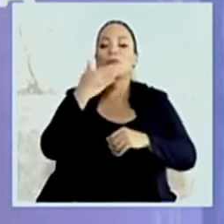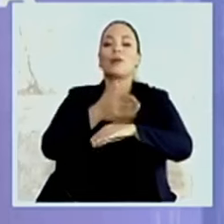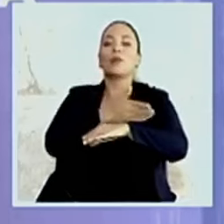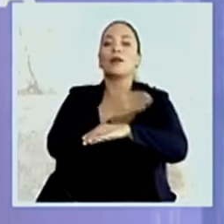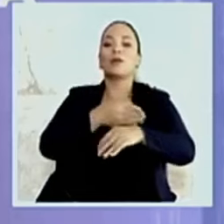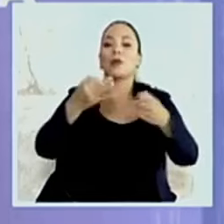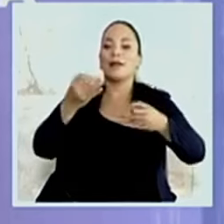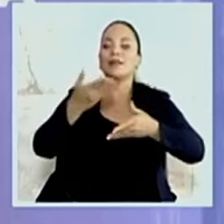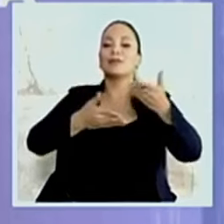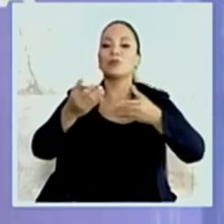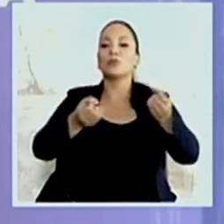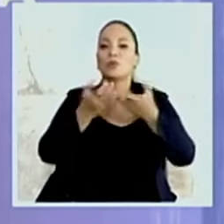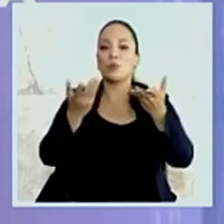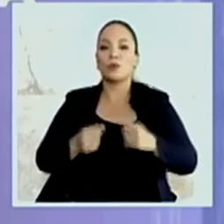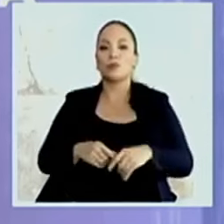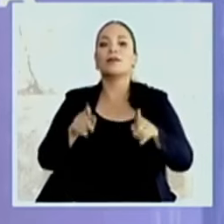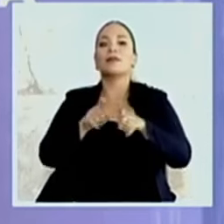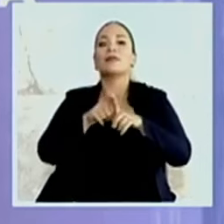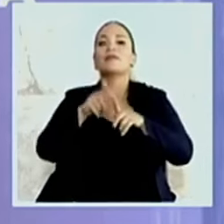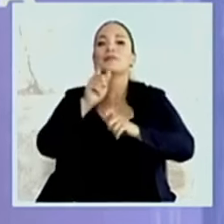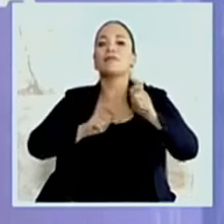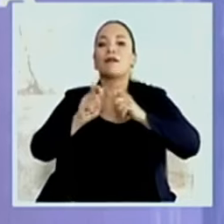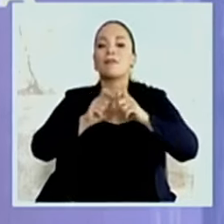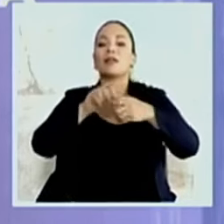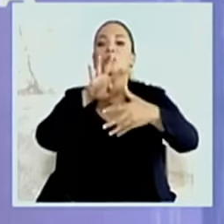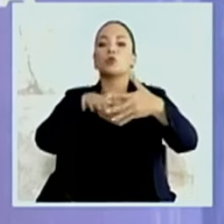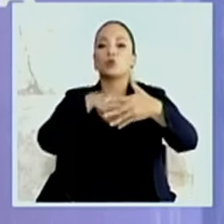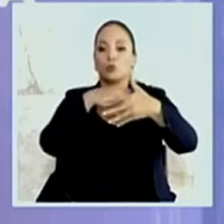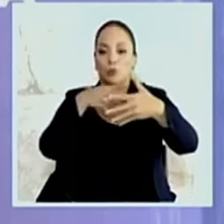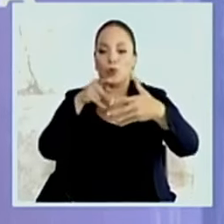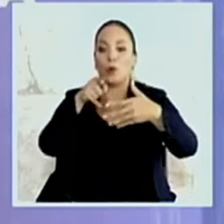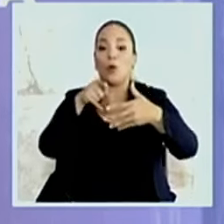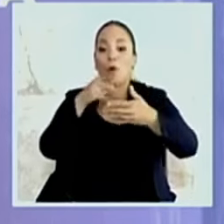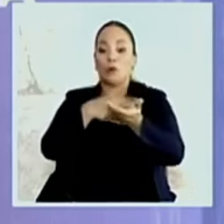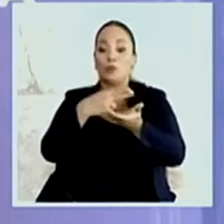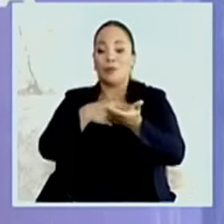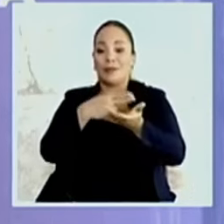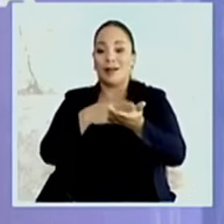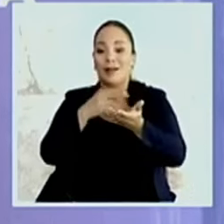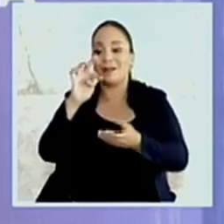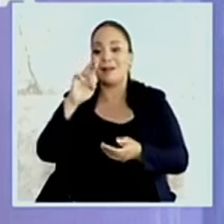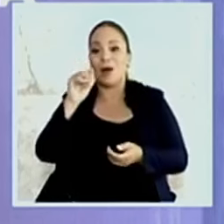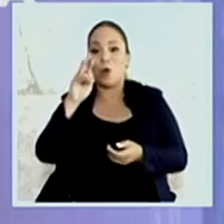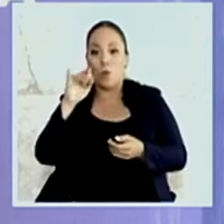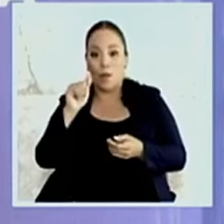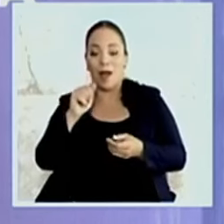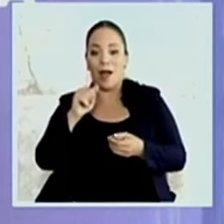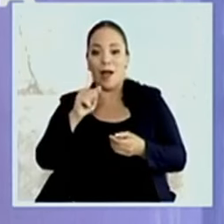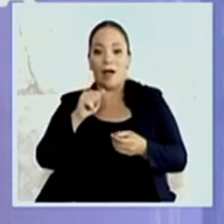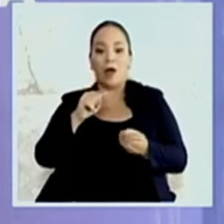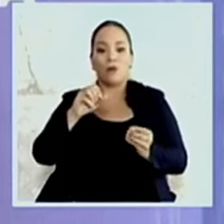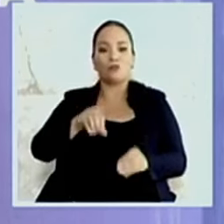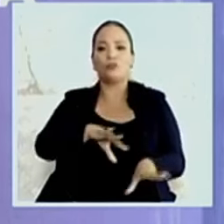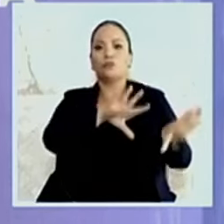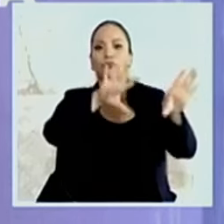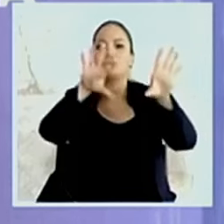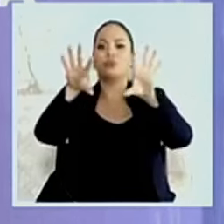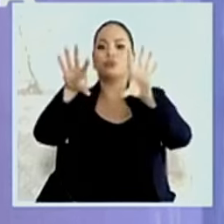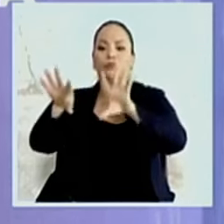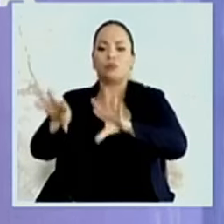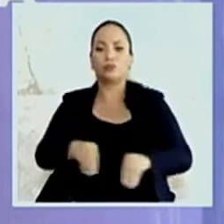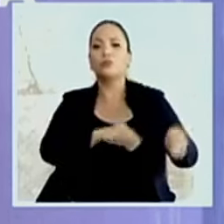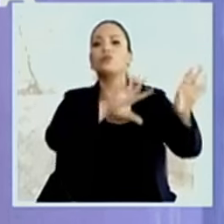Gran éxito. Así es. Y lo traemos aquí para que usted sepa, no solo que estamos mejorando la calidad de los servicios